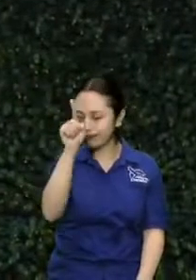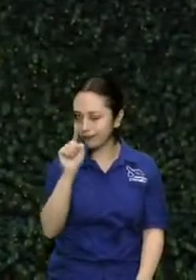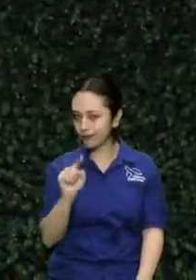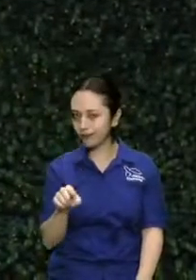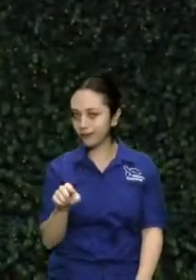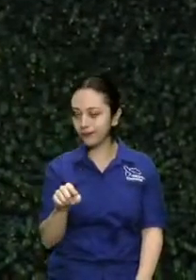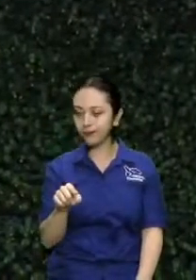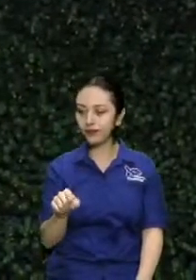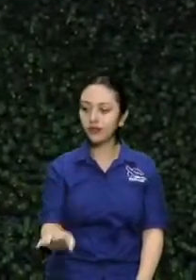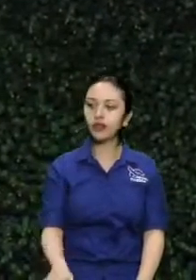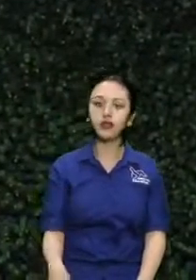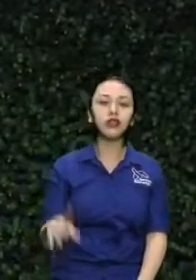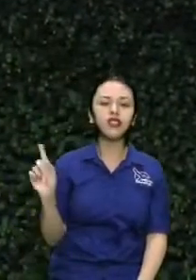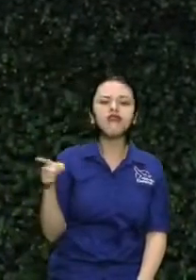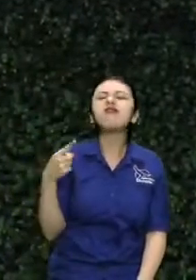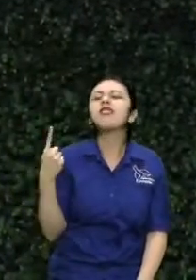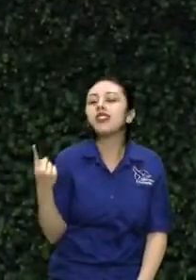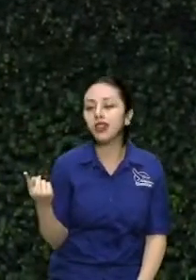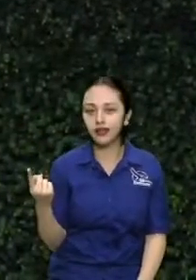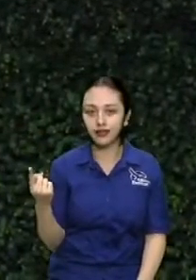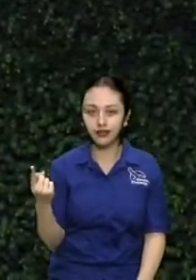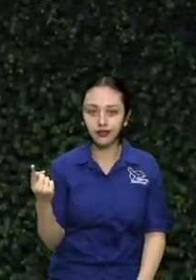Pregunte al que tiene para quién. ¿Usted qué cree?